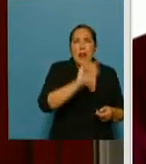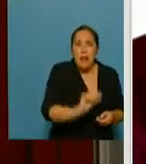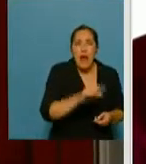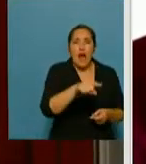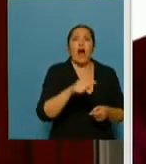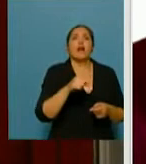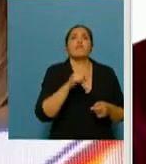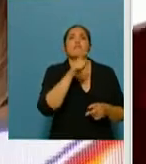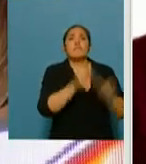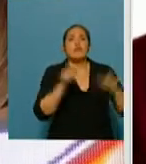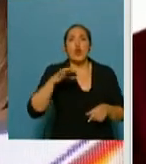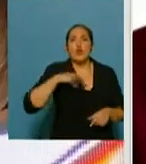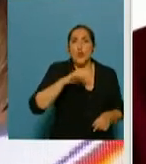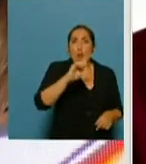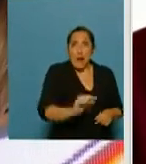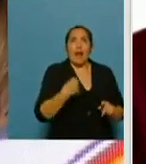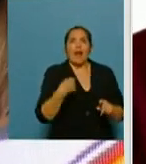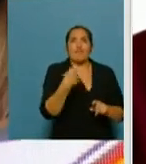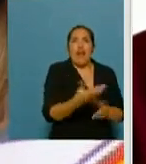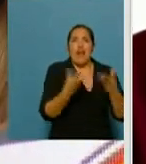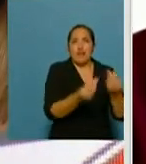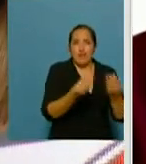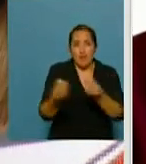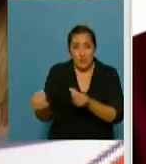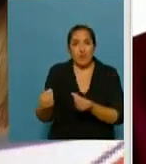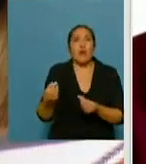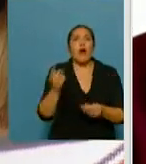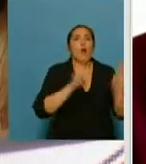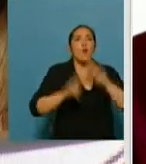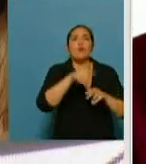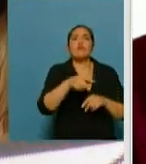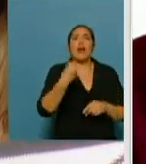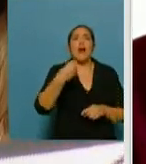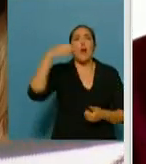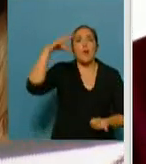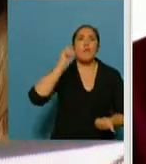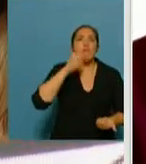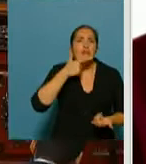yo creo que no se podrá hacer mucho. En el exterior no hay nada que hacer. O sea,